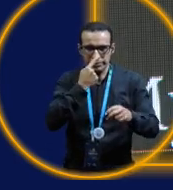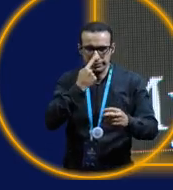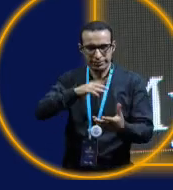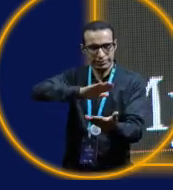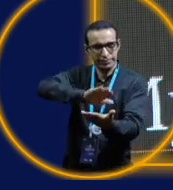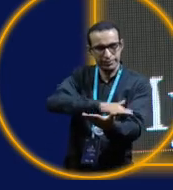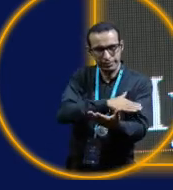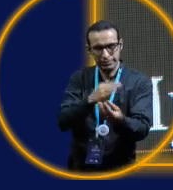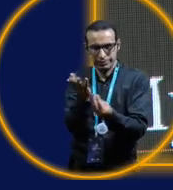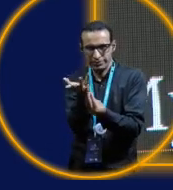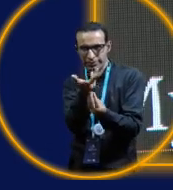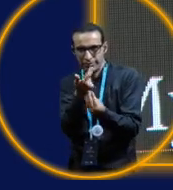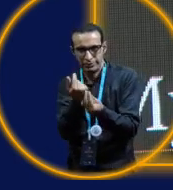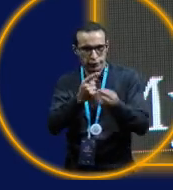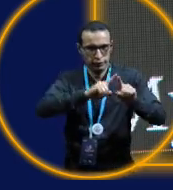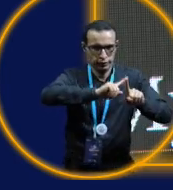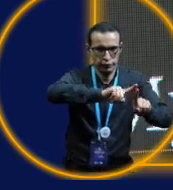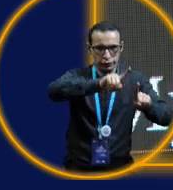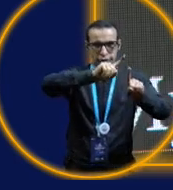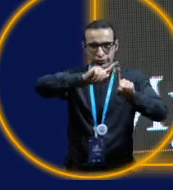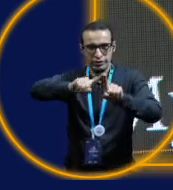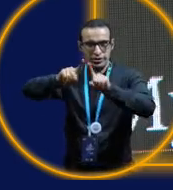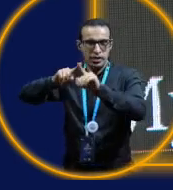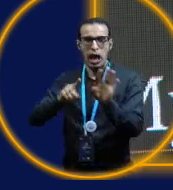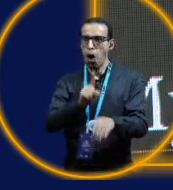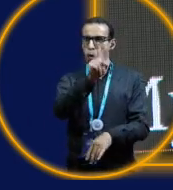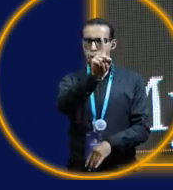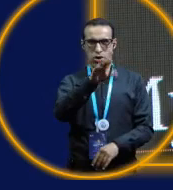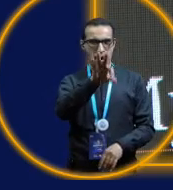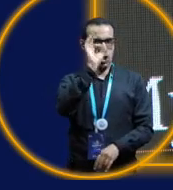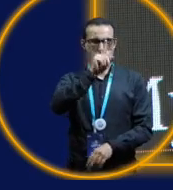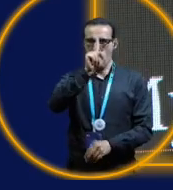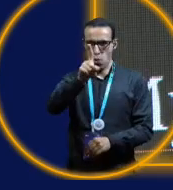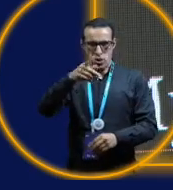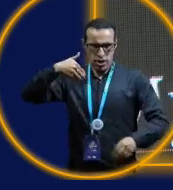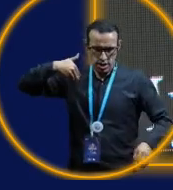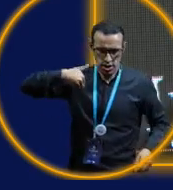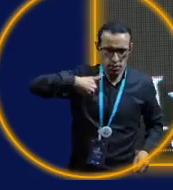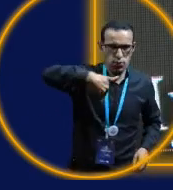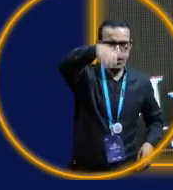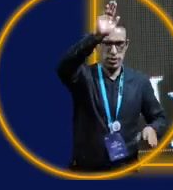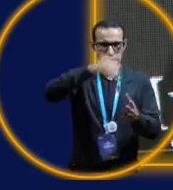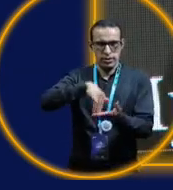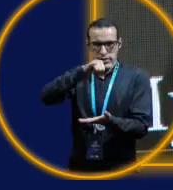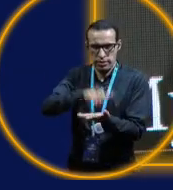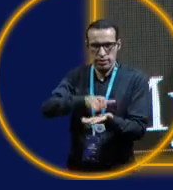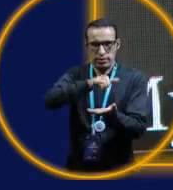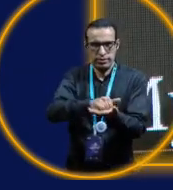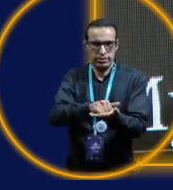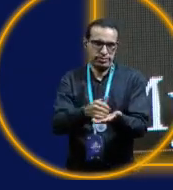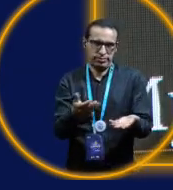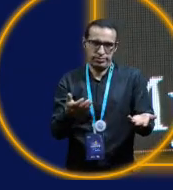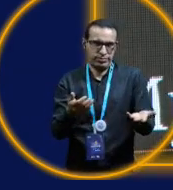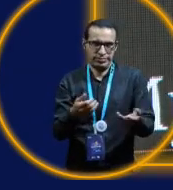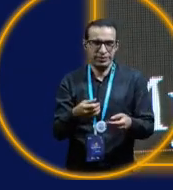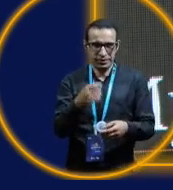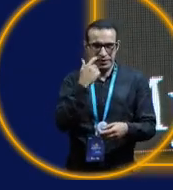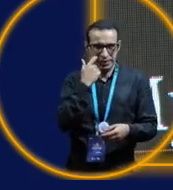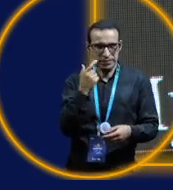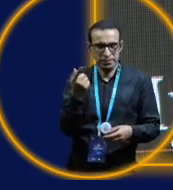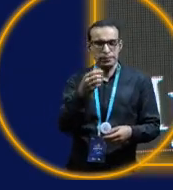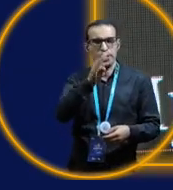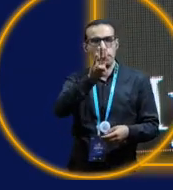artes no hay una forma correcta de hacerlo creo que está este artista Increíble como Botero o como and